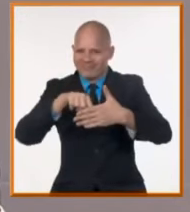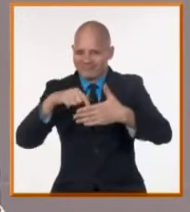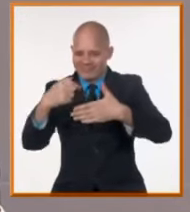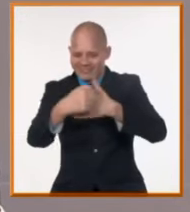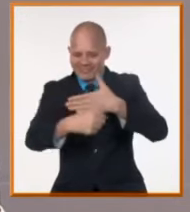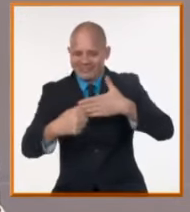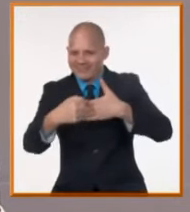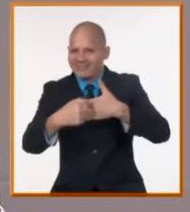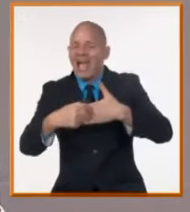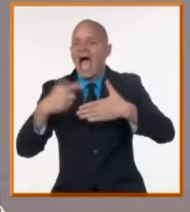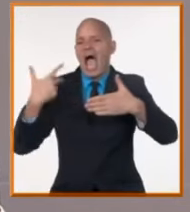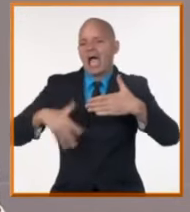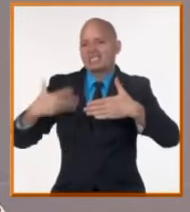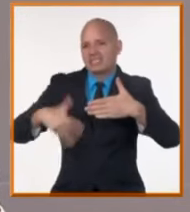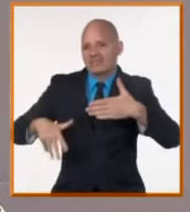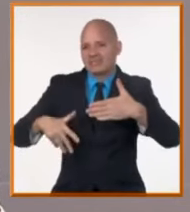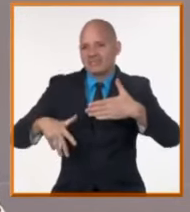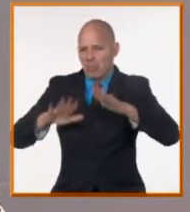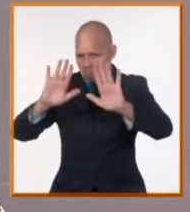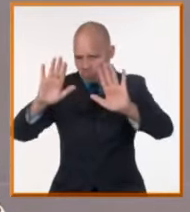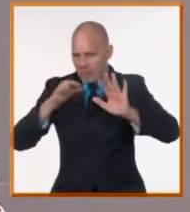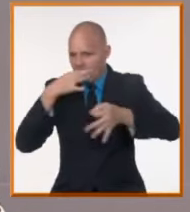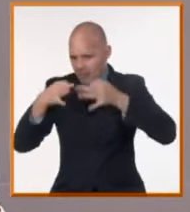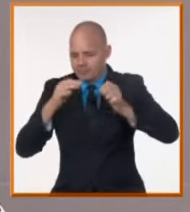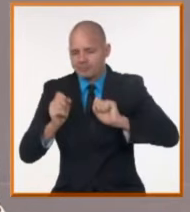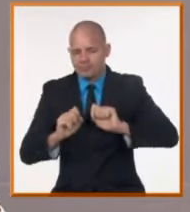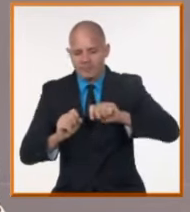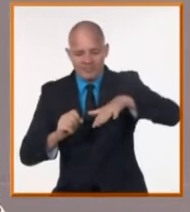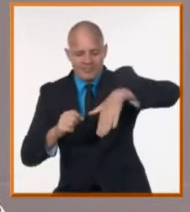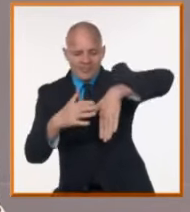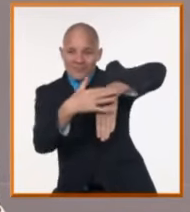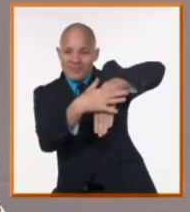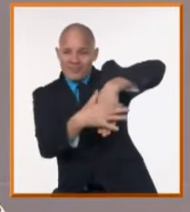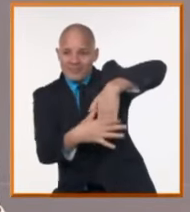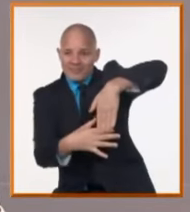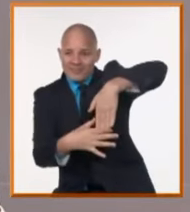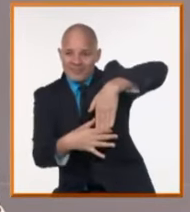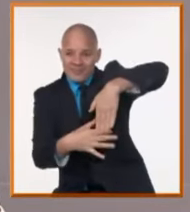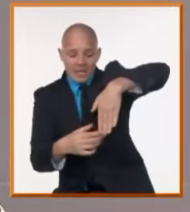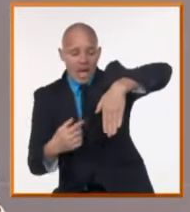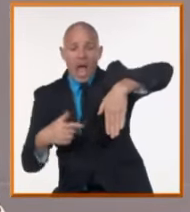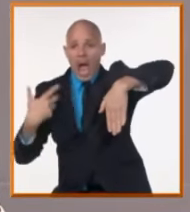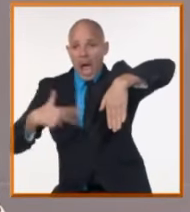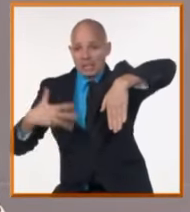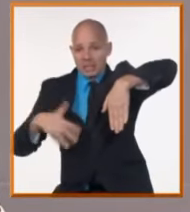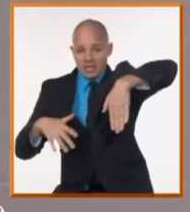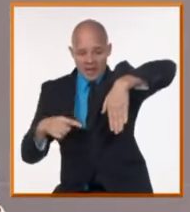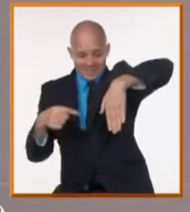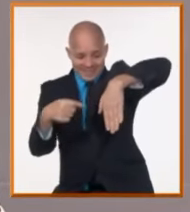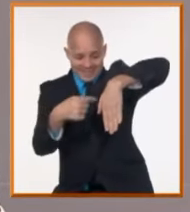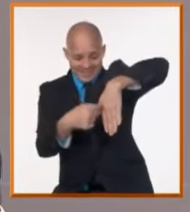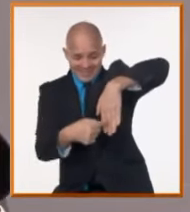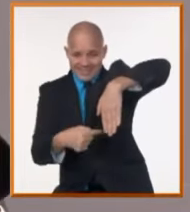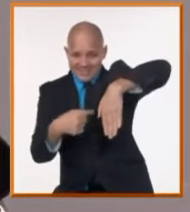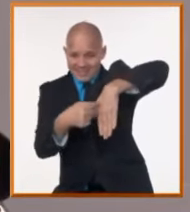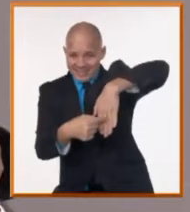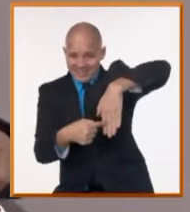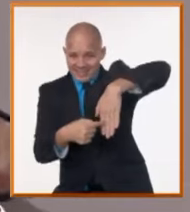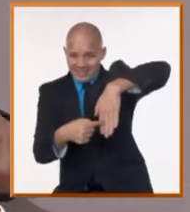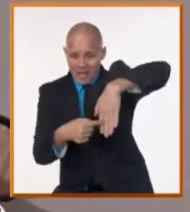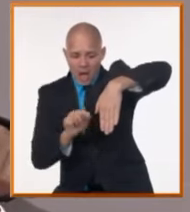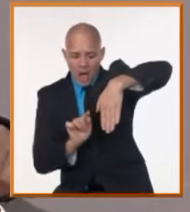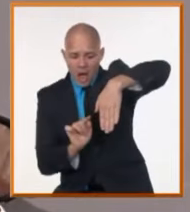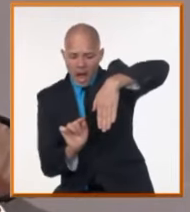producida por esta intromisión imperialista de Inglaterra en nuestros países, lejos